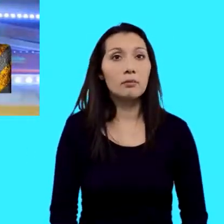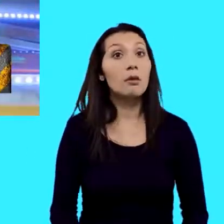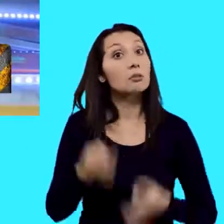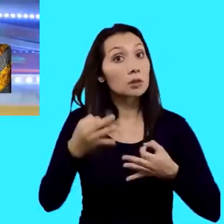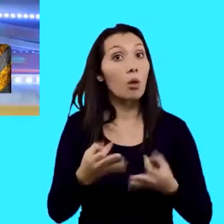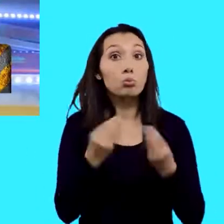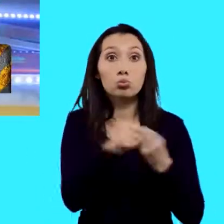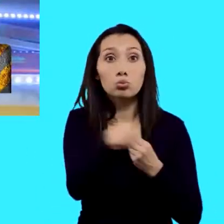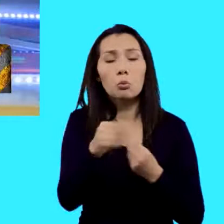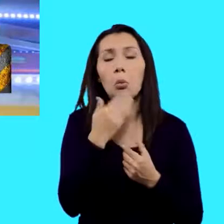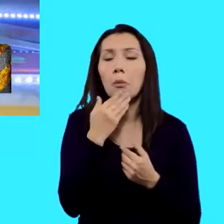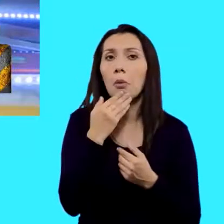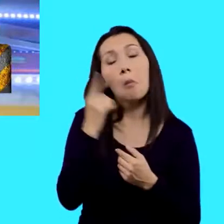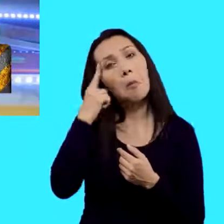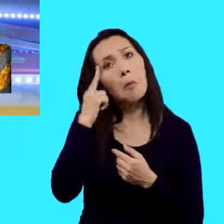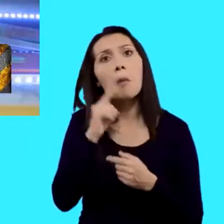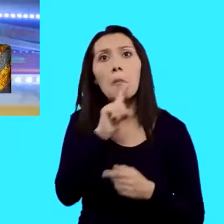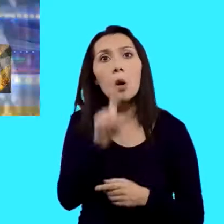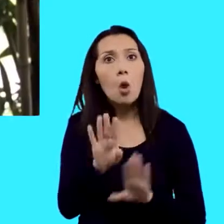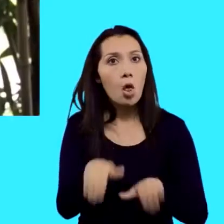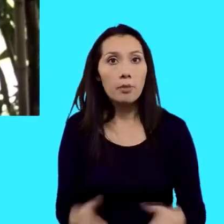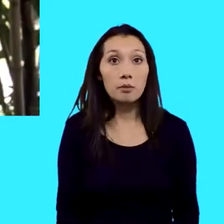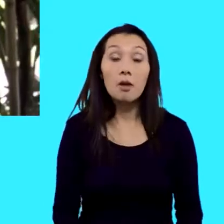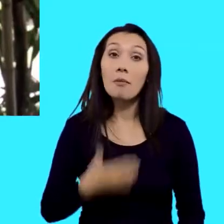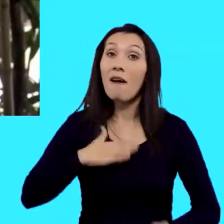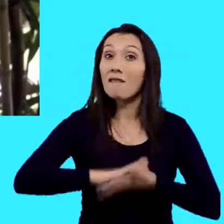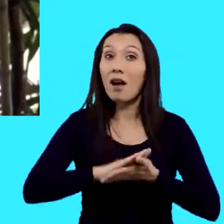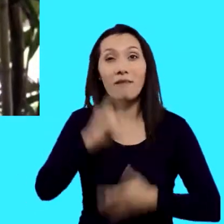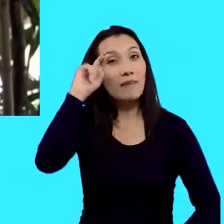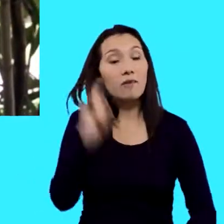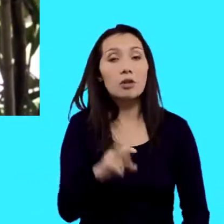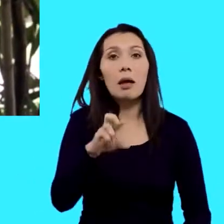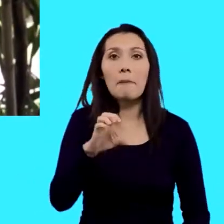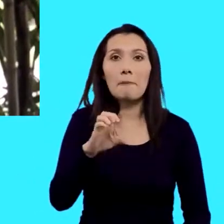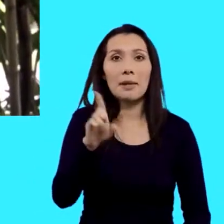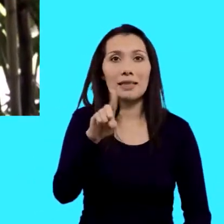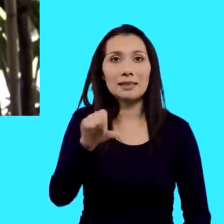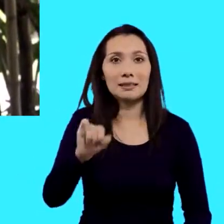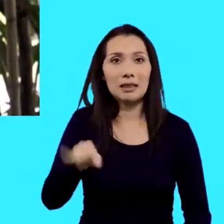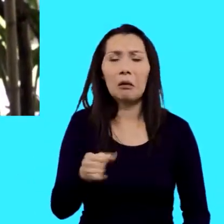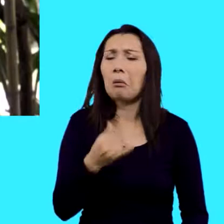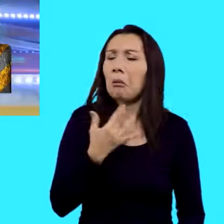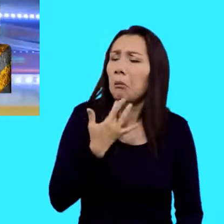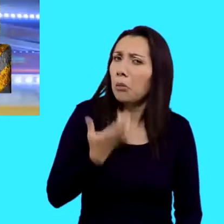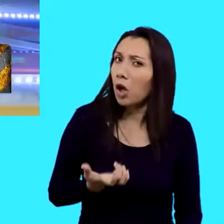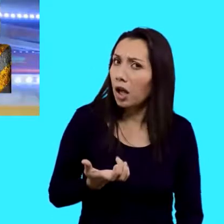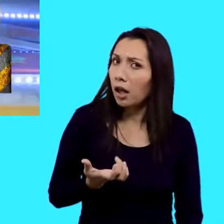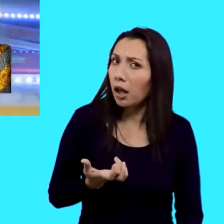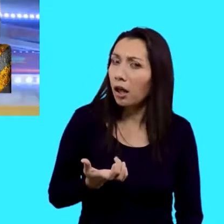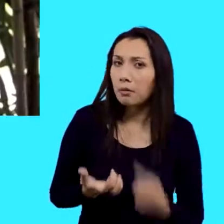Seguro que muchos de ustedes estarán preguntando lo mismo. Mi fiesta favorita es Pesach. ¿Por